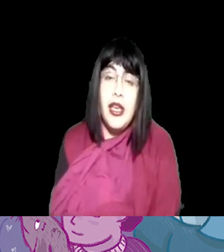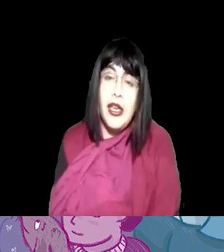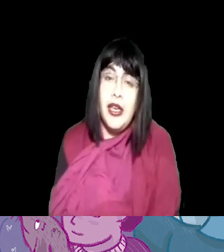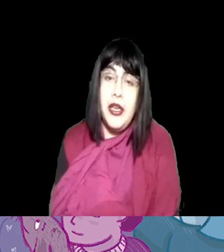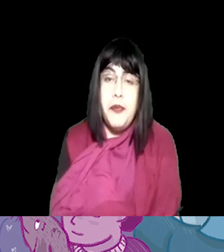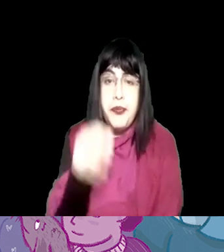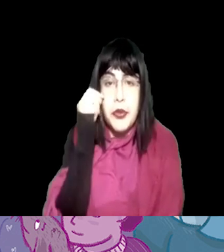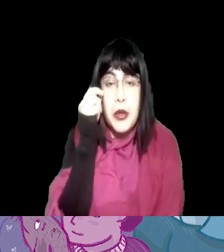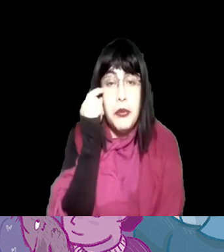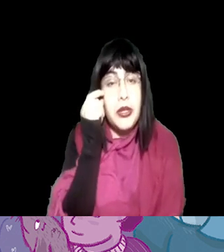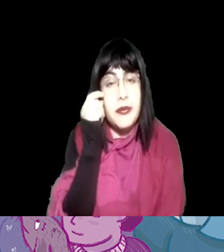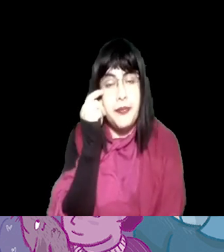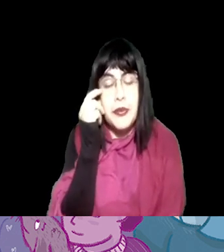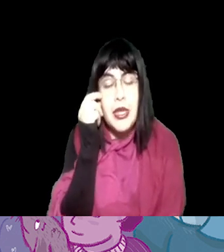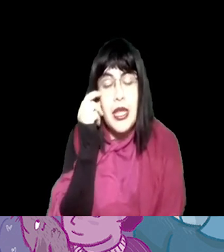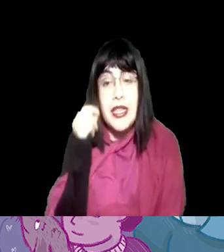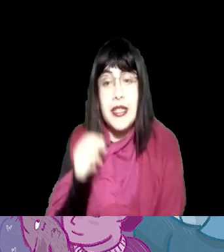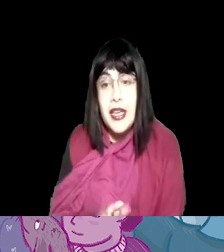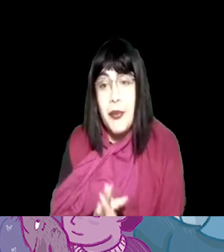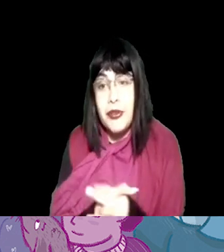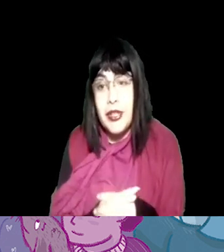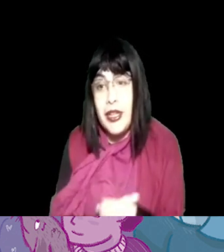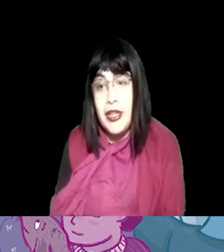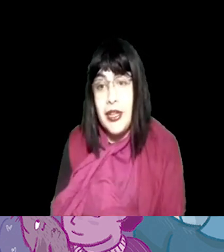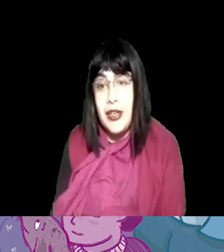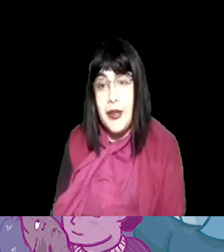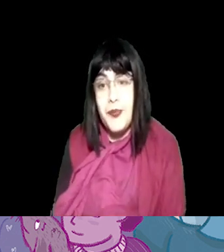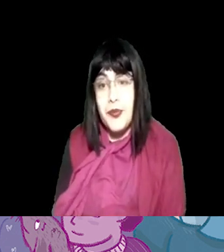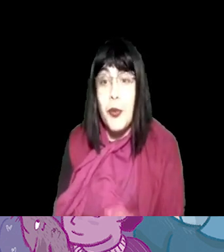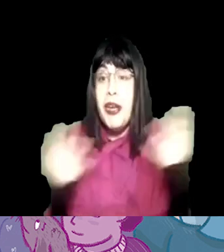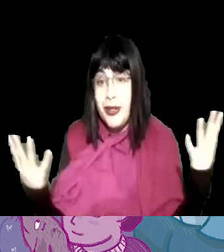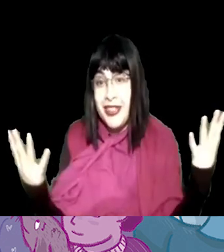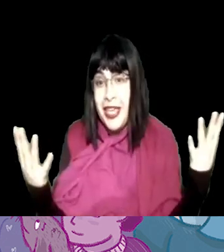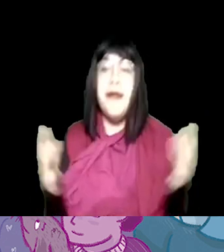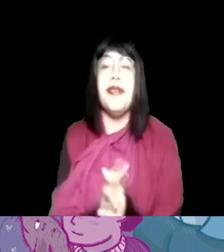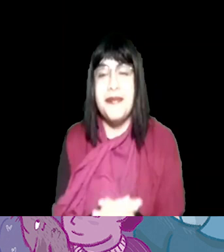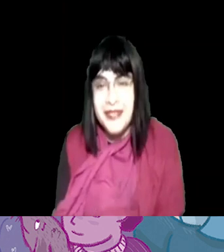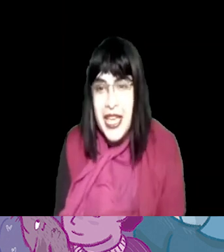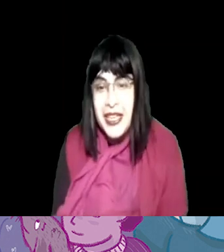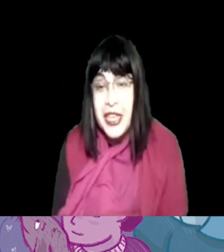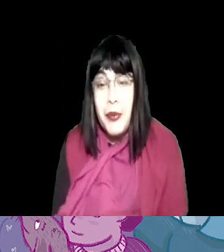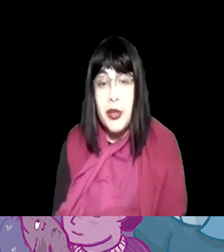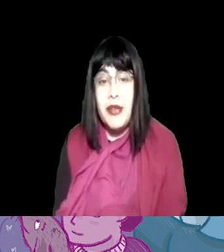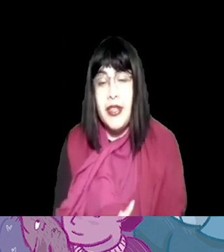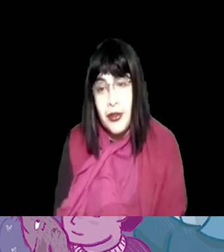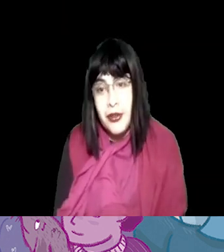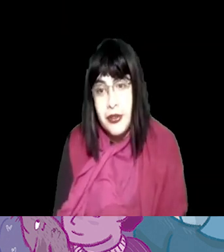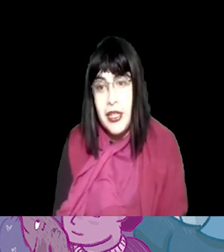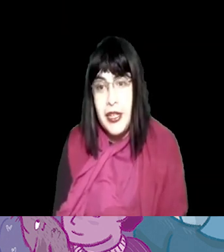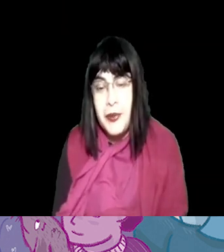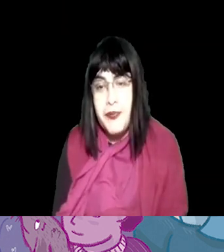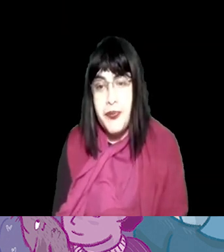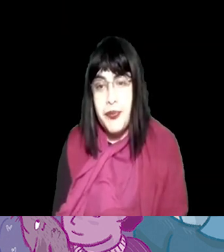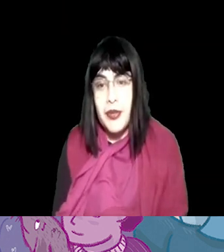binarias. Bueno. Y así llegamos, se cumplieron los 7 años, llegamos al